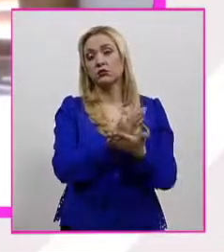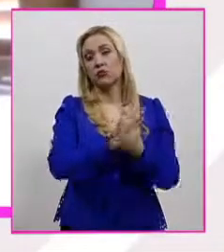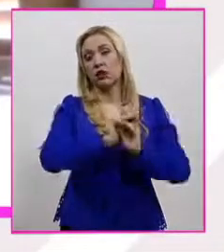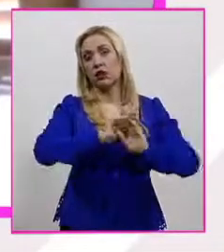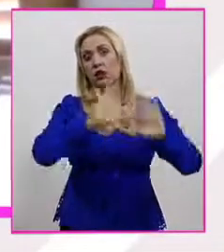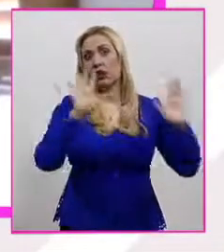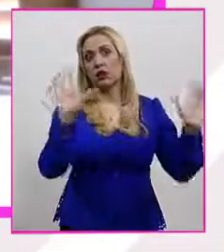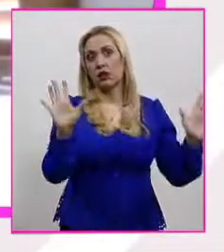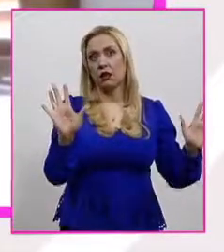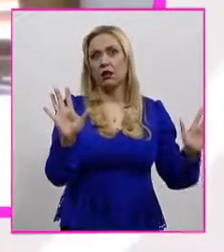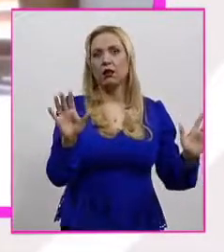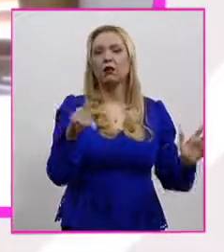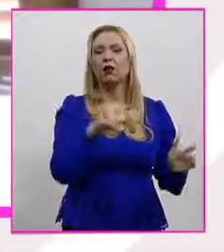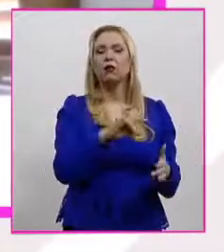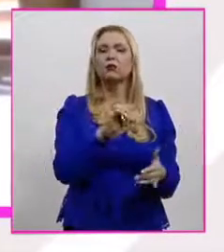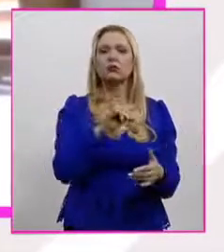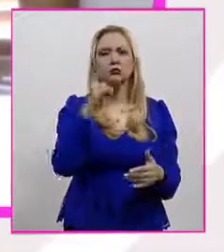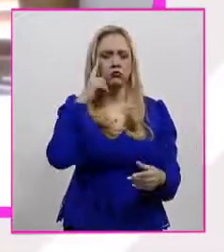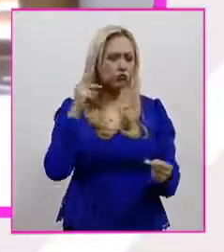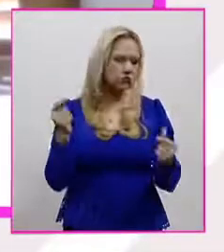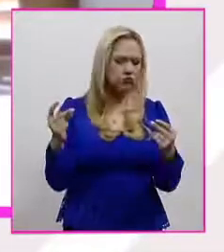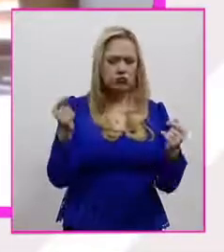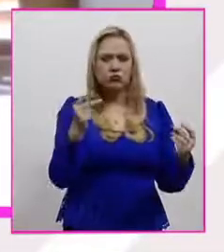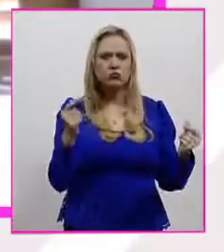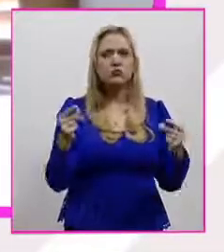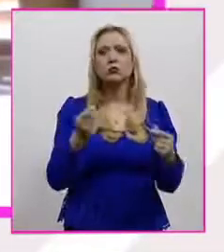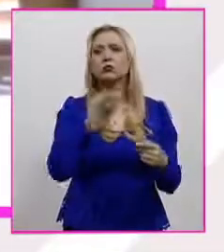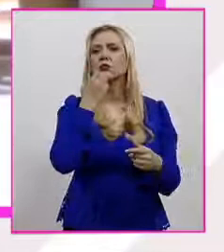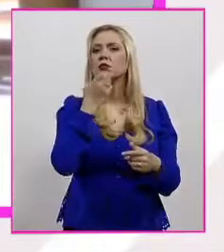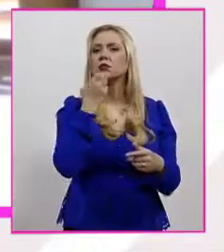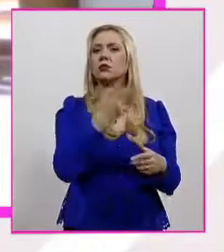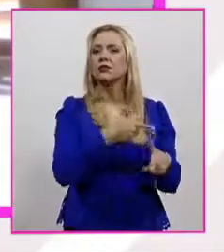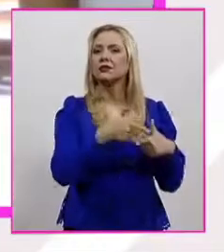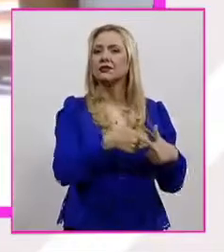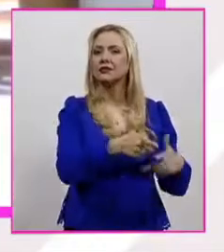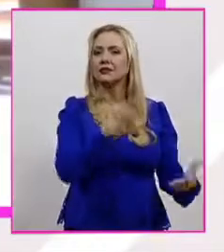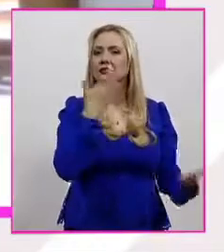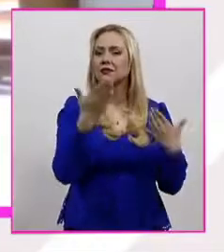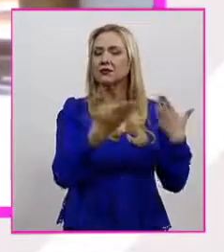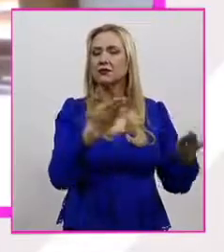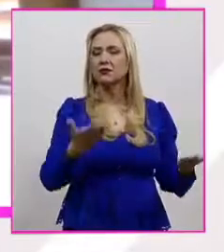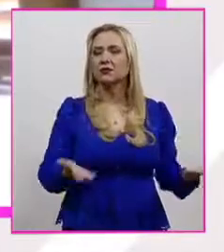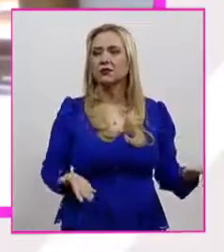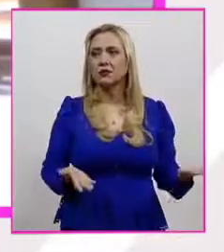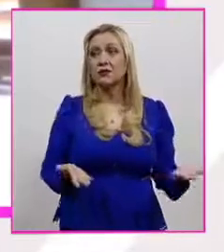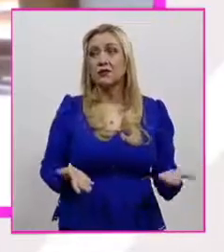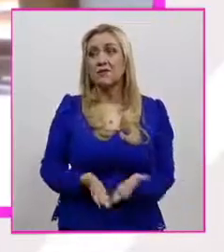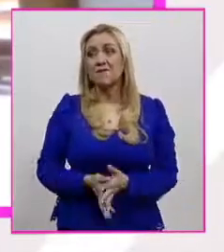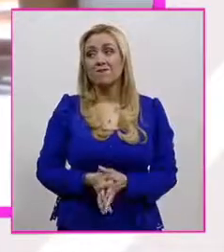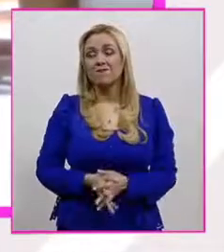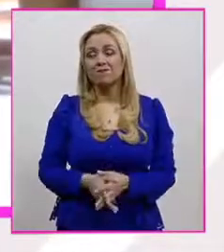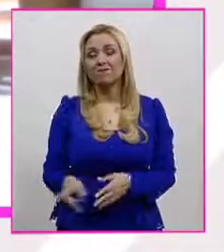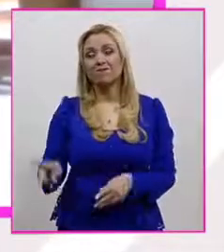de recordarles en qué sociedad viven, ¿no? Entonces, esto nos habla de, pues incluso la experiencia del aprendizaje